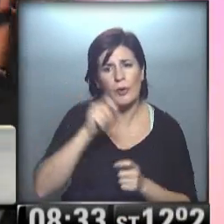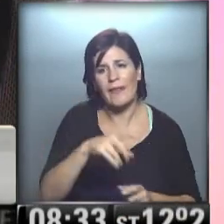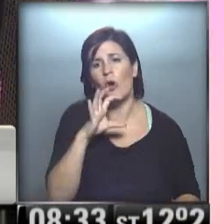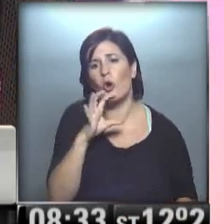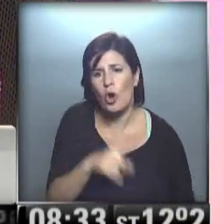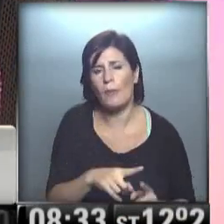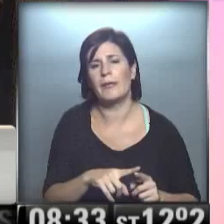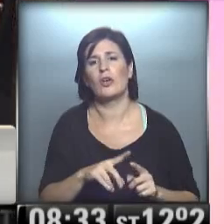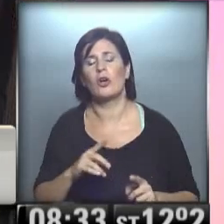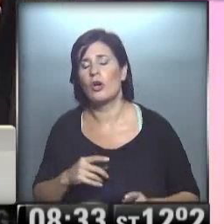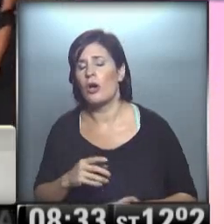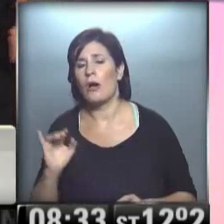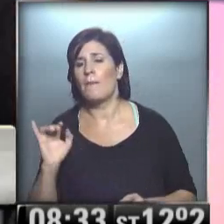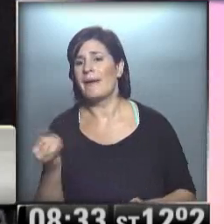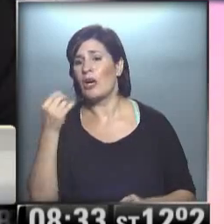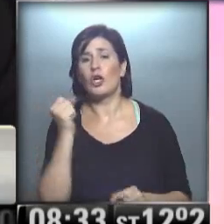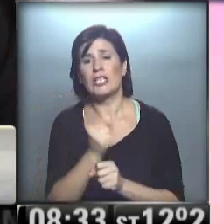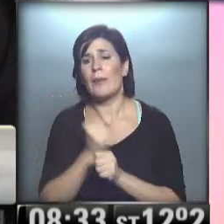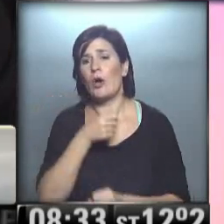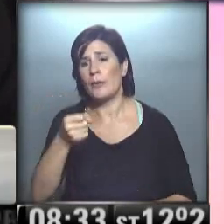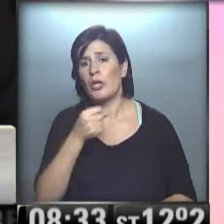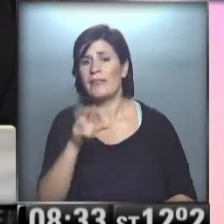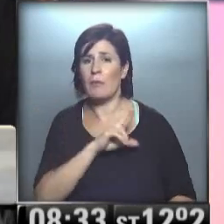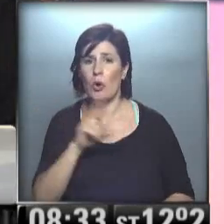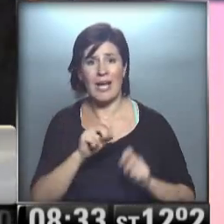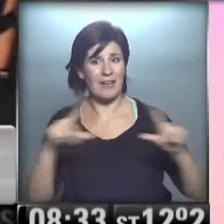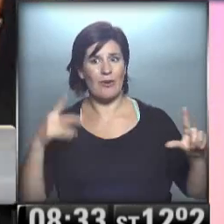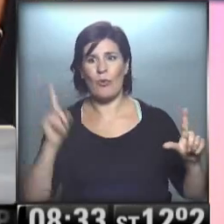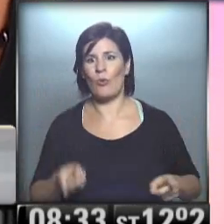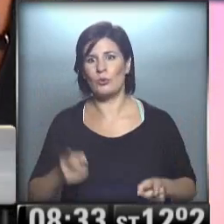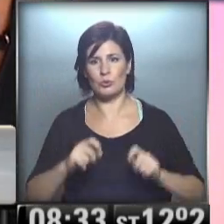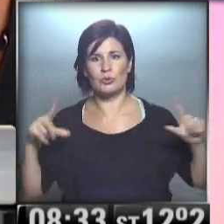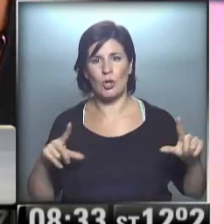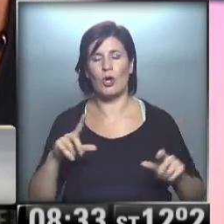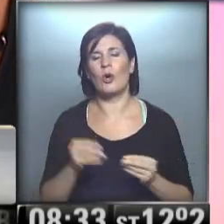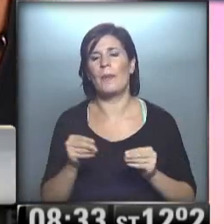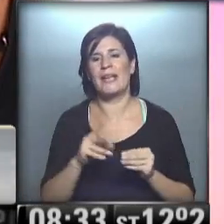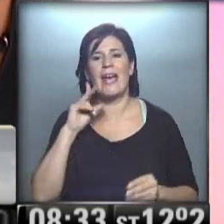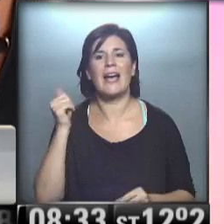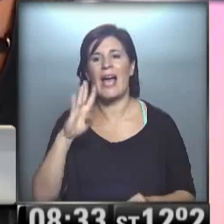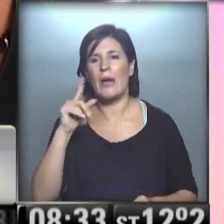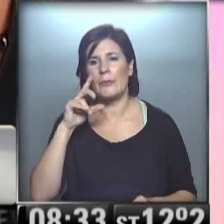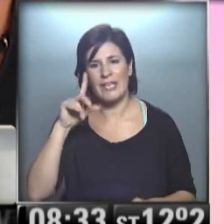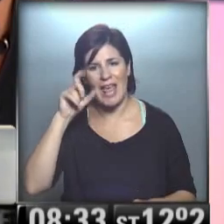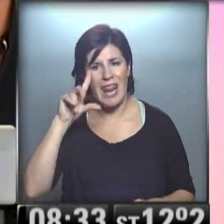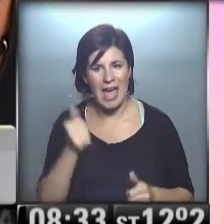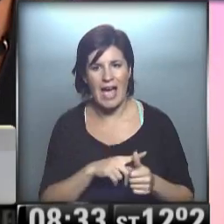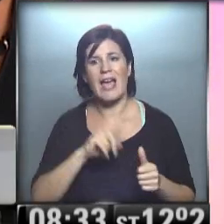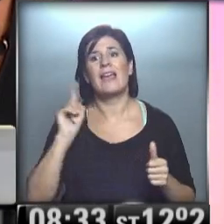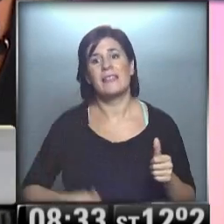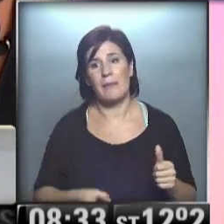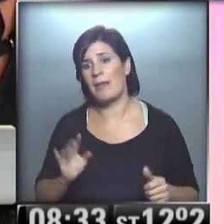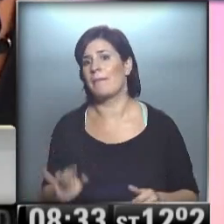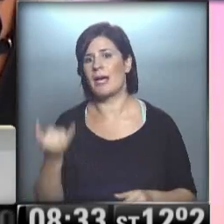en labor periodística femenina la tenés en pantalla ahora nuestra compañera gabirra dice pero no está sola labor periodística masculina